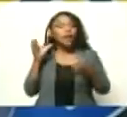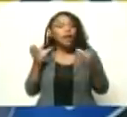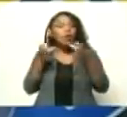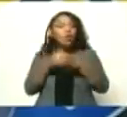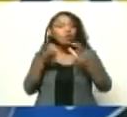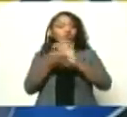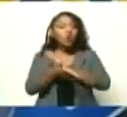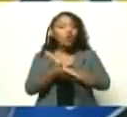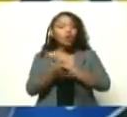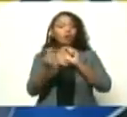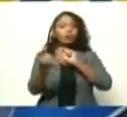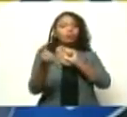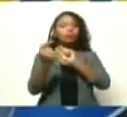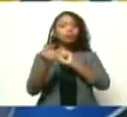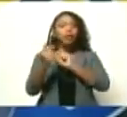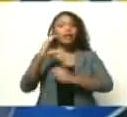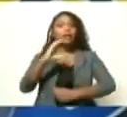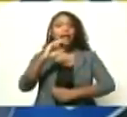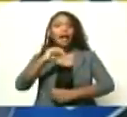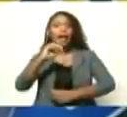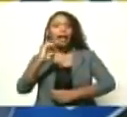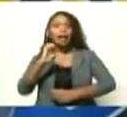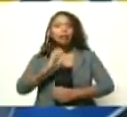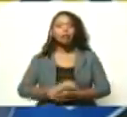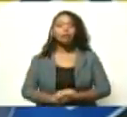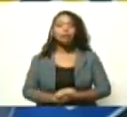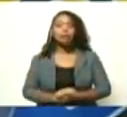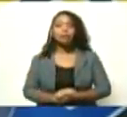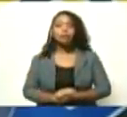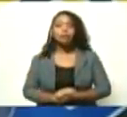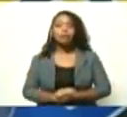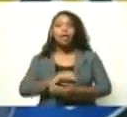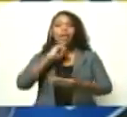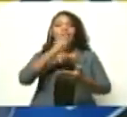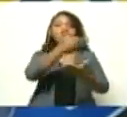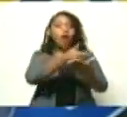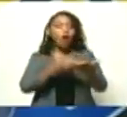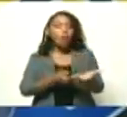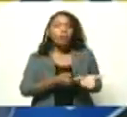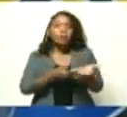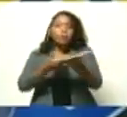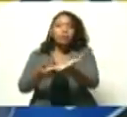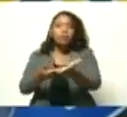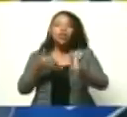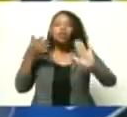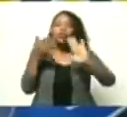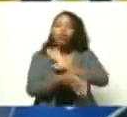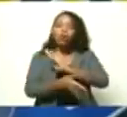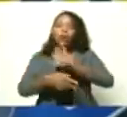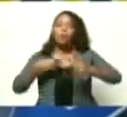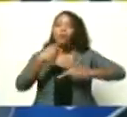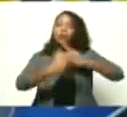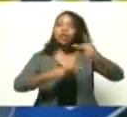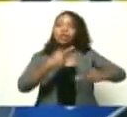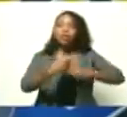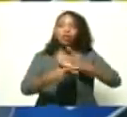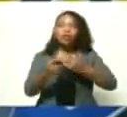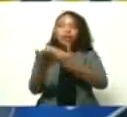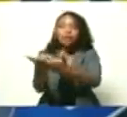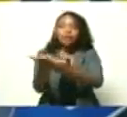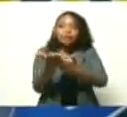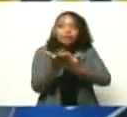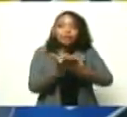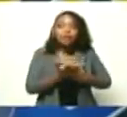del Consejo Nacional Electoral un informe sobre el procedimiento de recepción